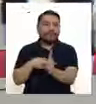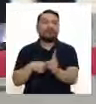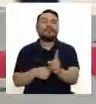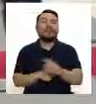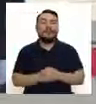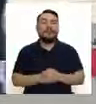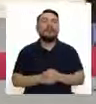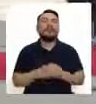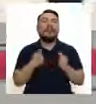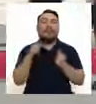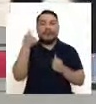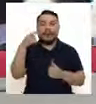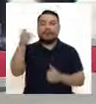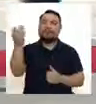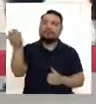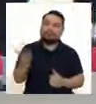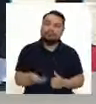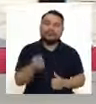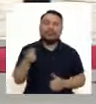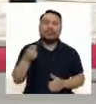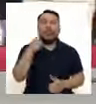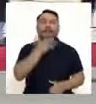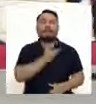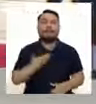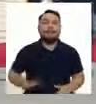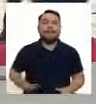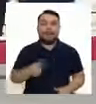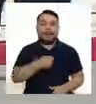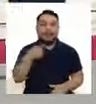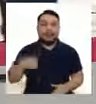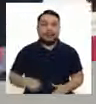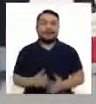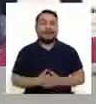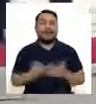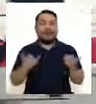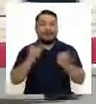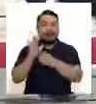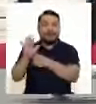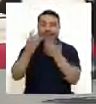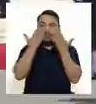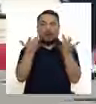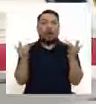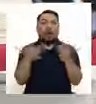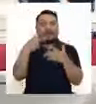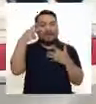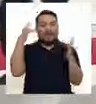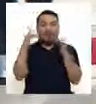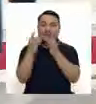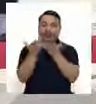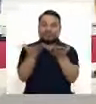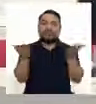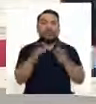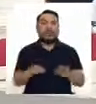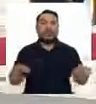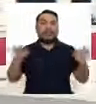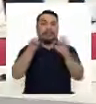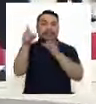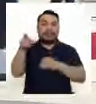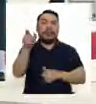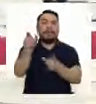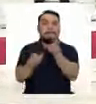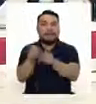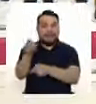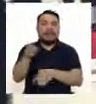República Popular China, Xi Jinping. Estamos transmitiendo en vivo y en directo la llegada de estas importantes